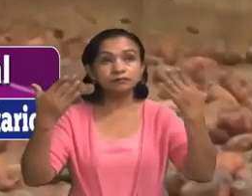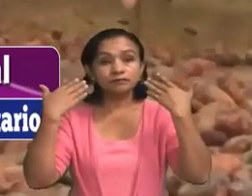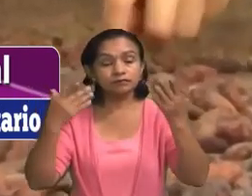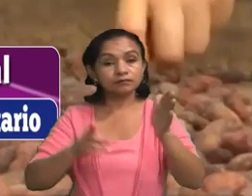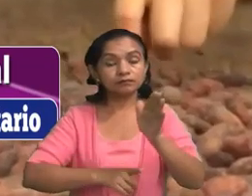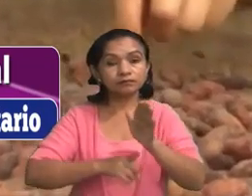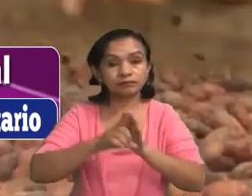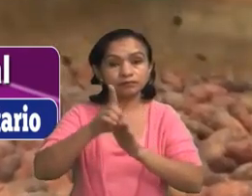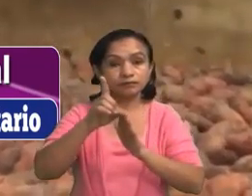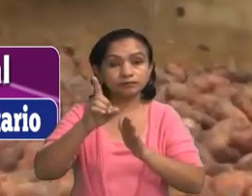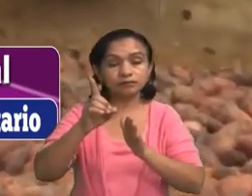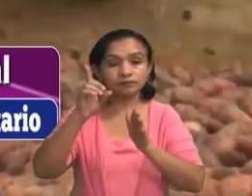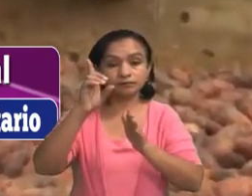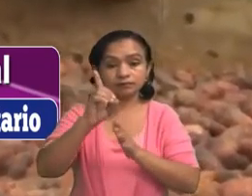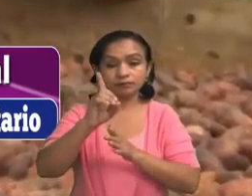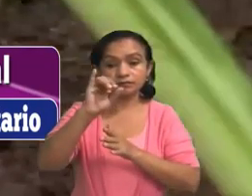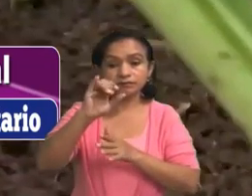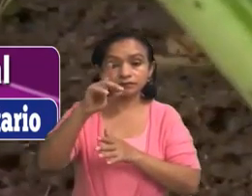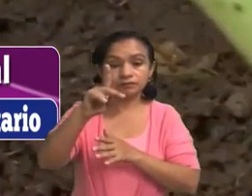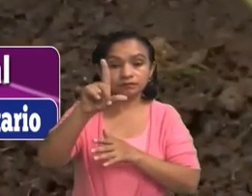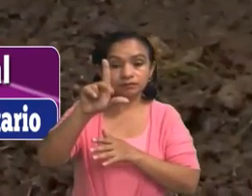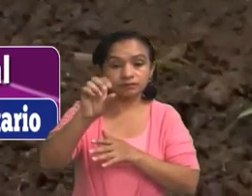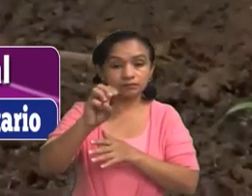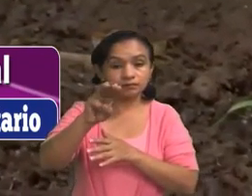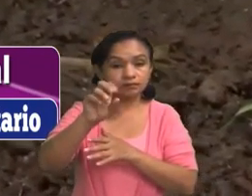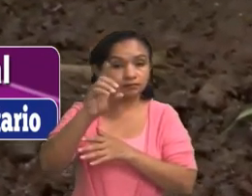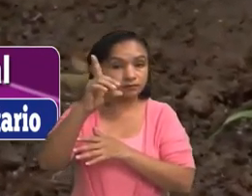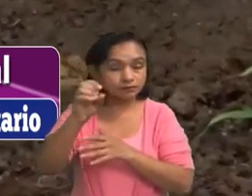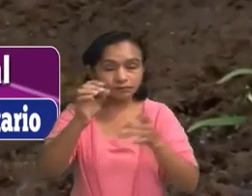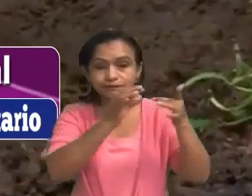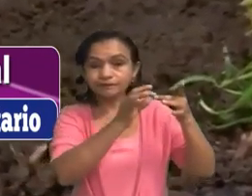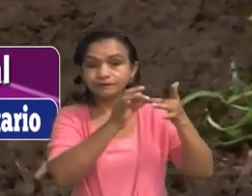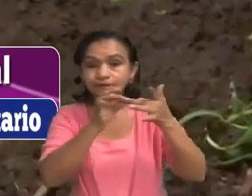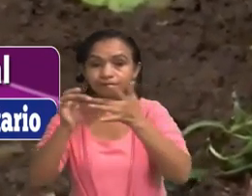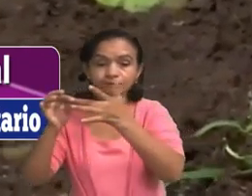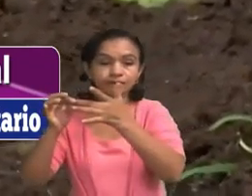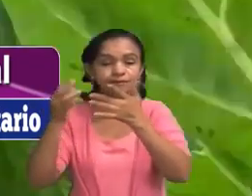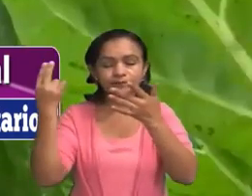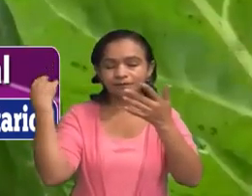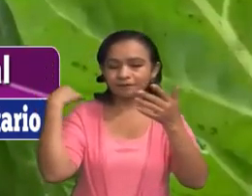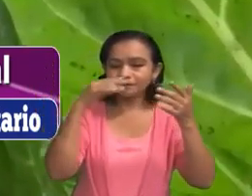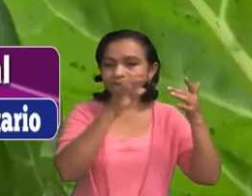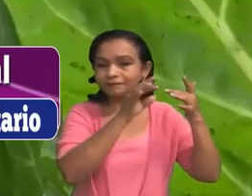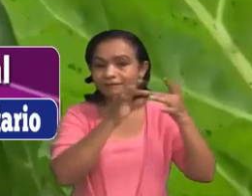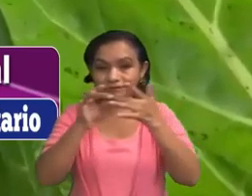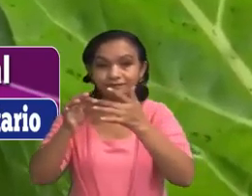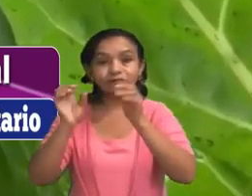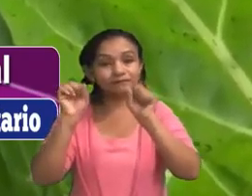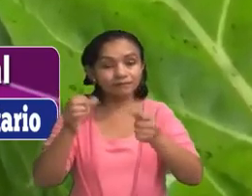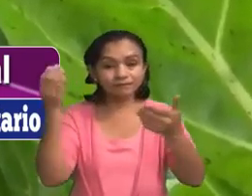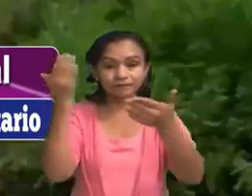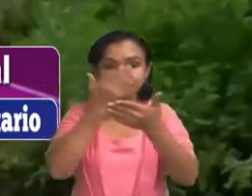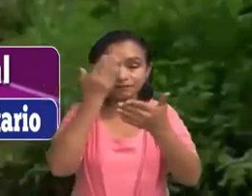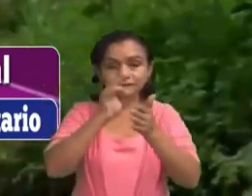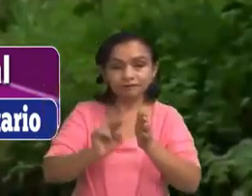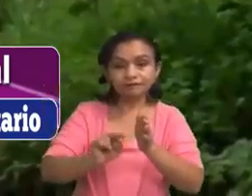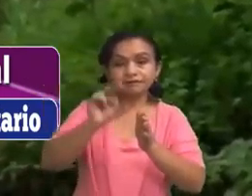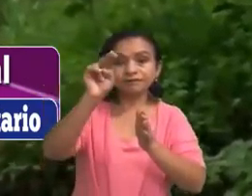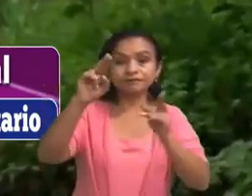desarrollado diplomados de especialización a nivel profesional en el norte del